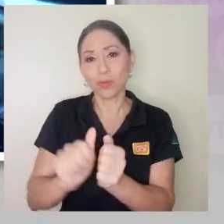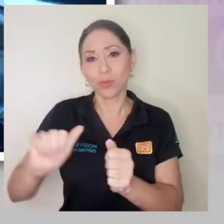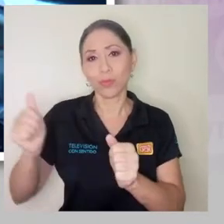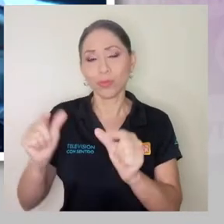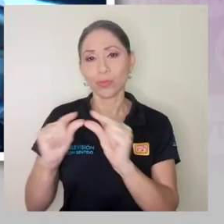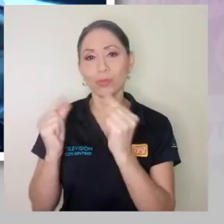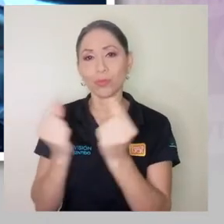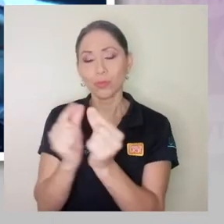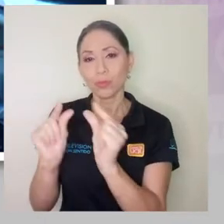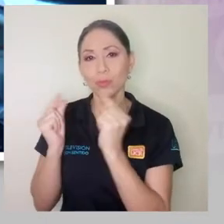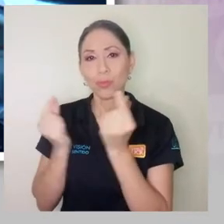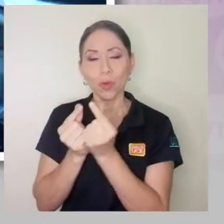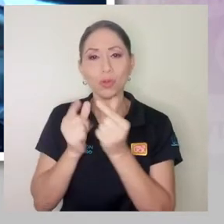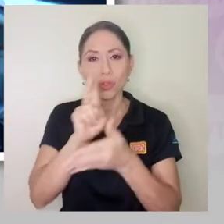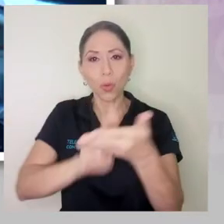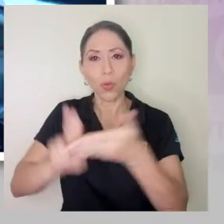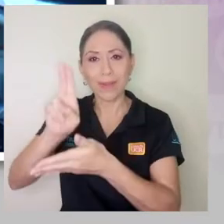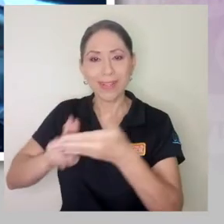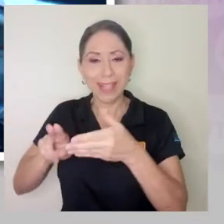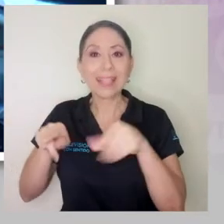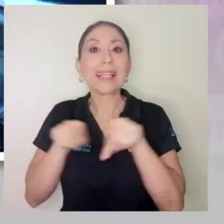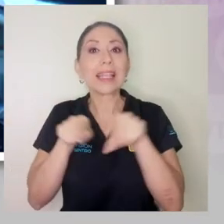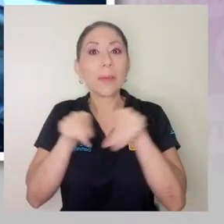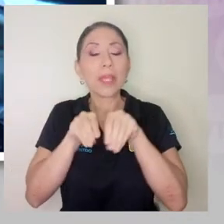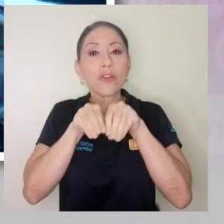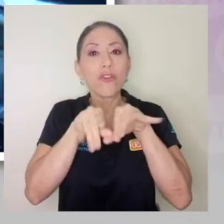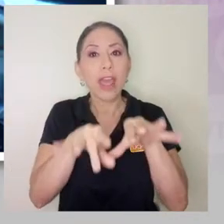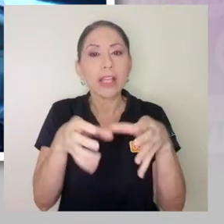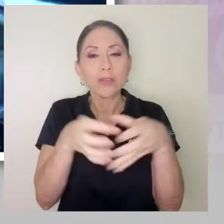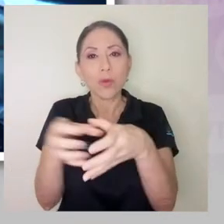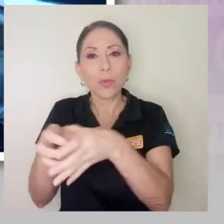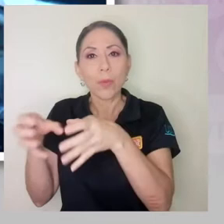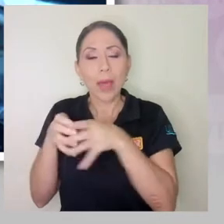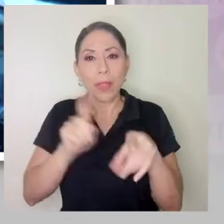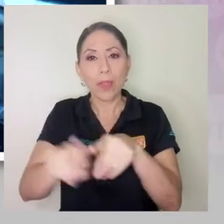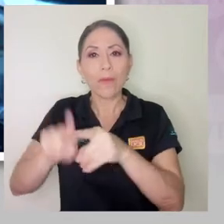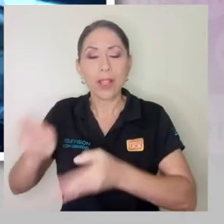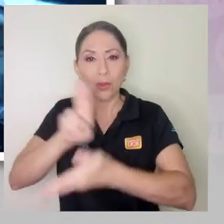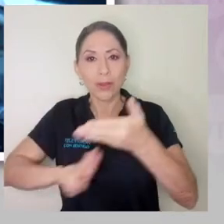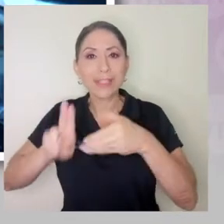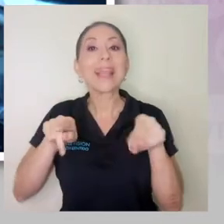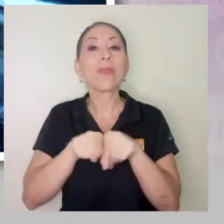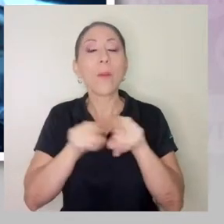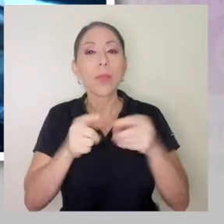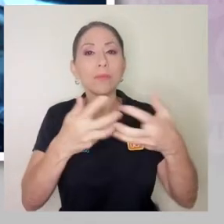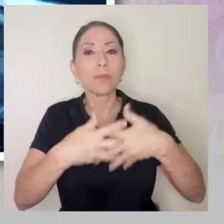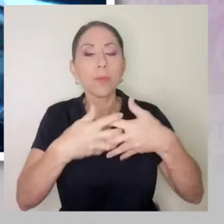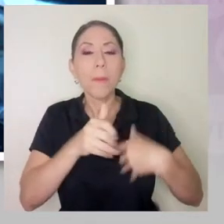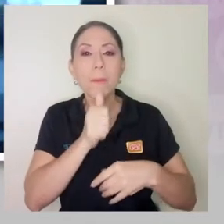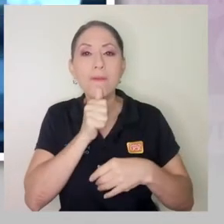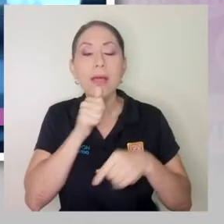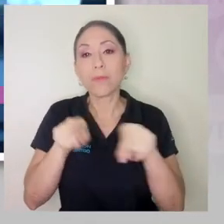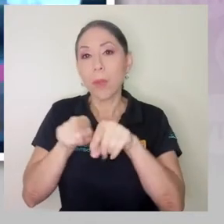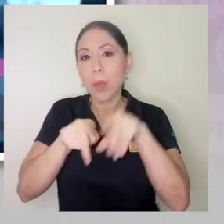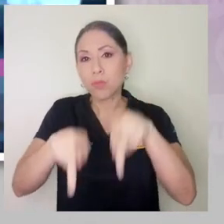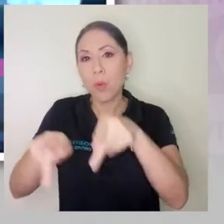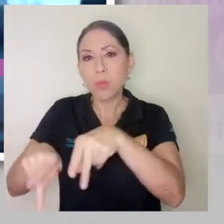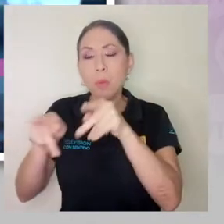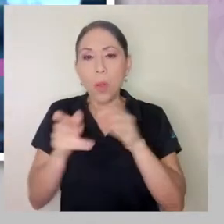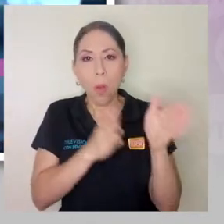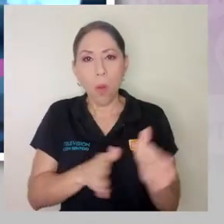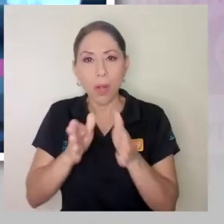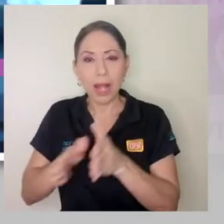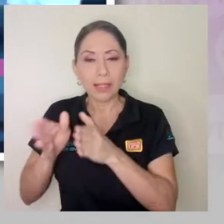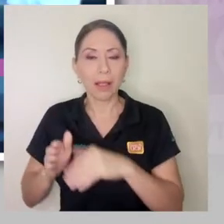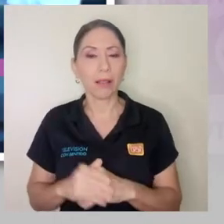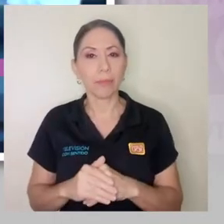grupos de universidades y de redes también interuniversitarias, y también empresa privada y ciudadanía organizada. No